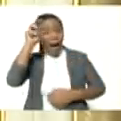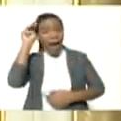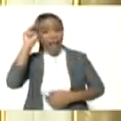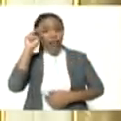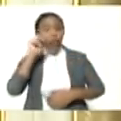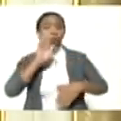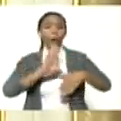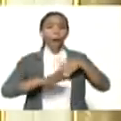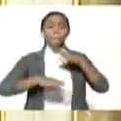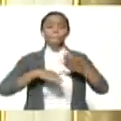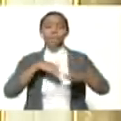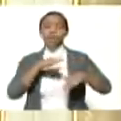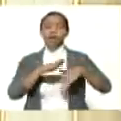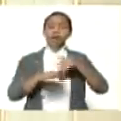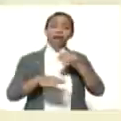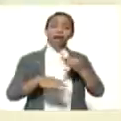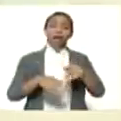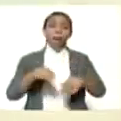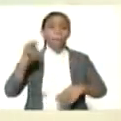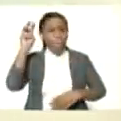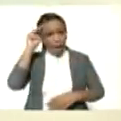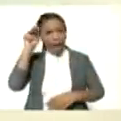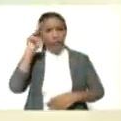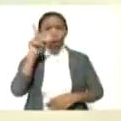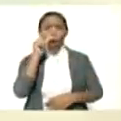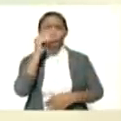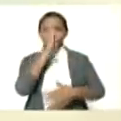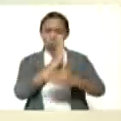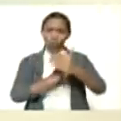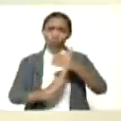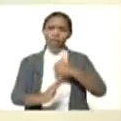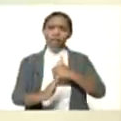pie, siendo un hombre humilde,